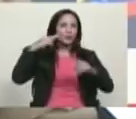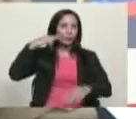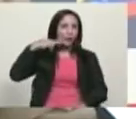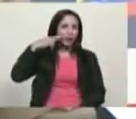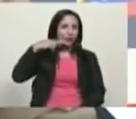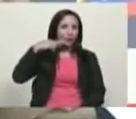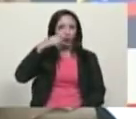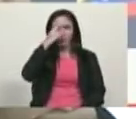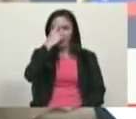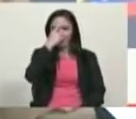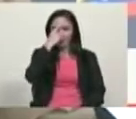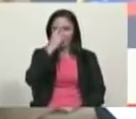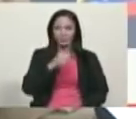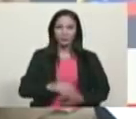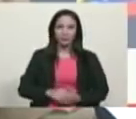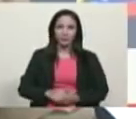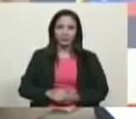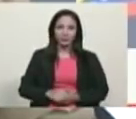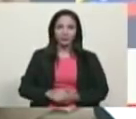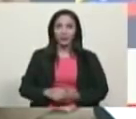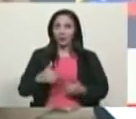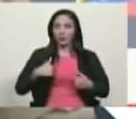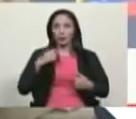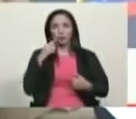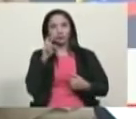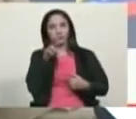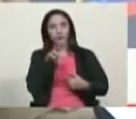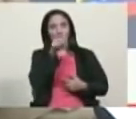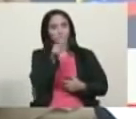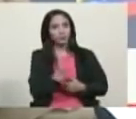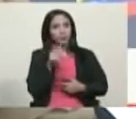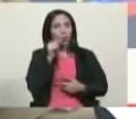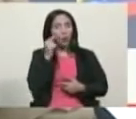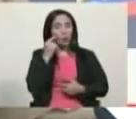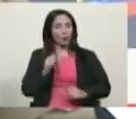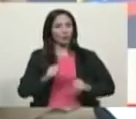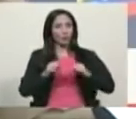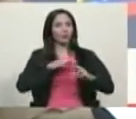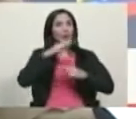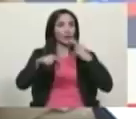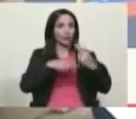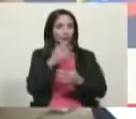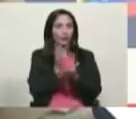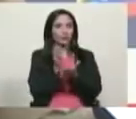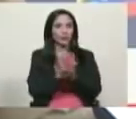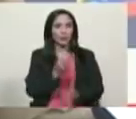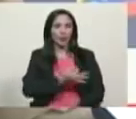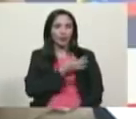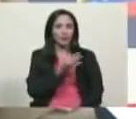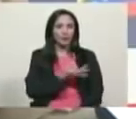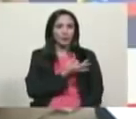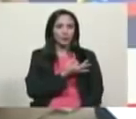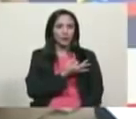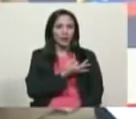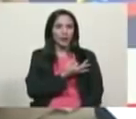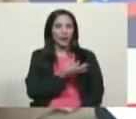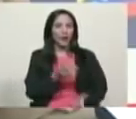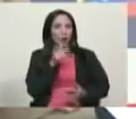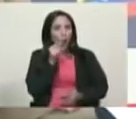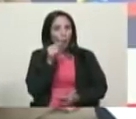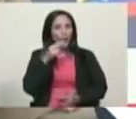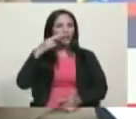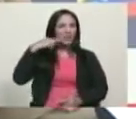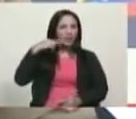Soy admirador desde niño de ese gran revolucionario y socialista Nelson Mandela.